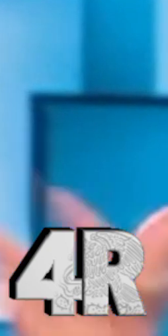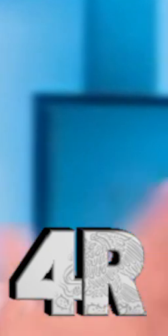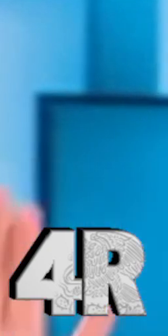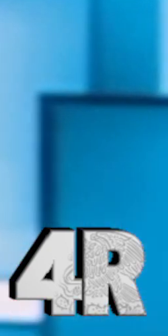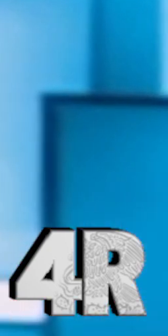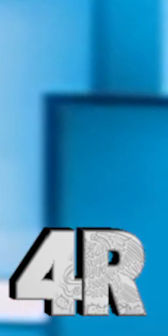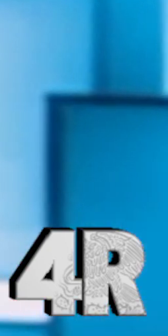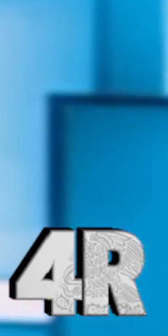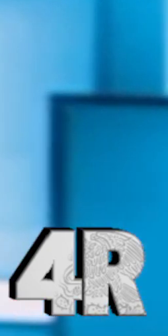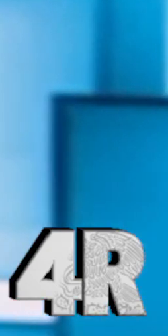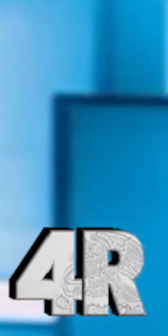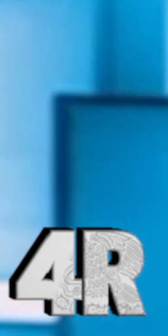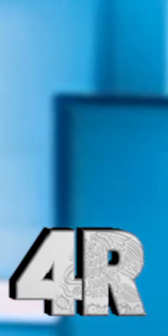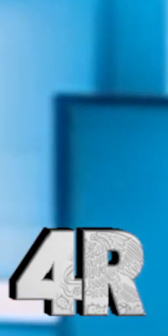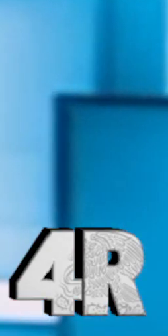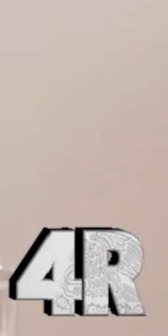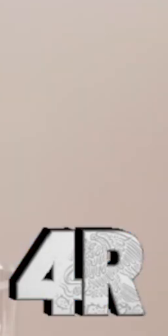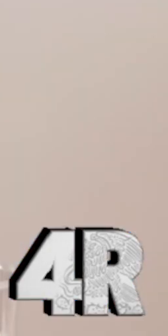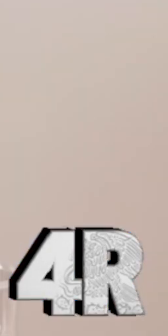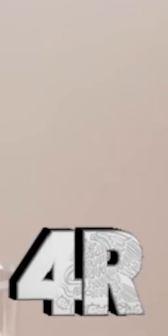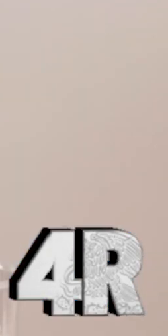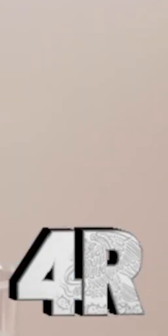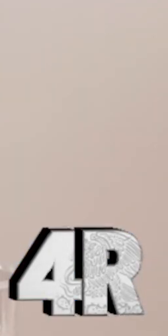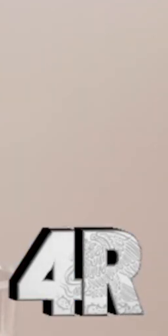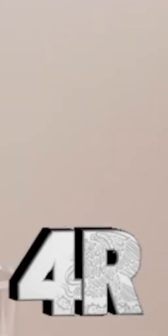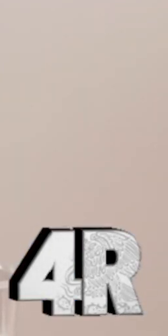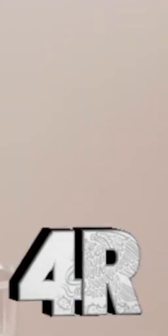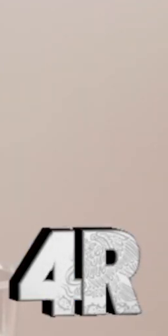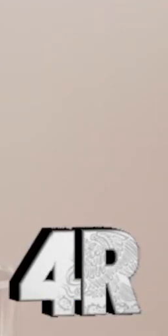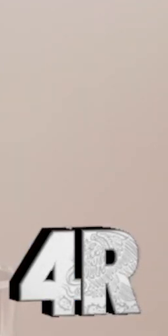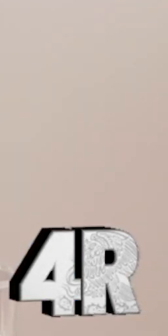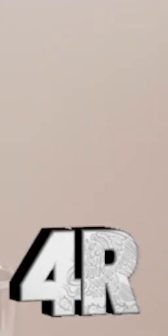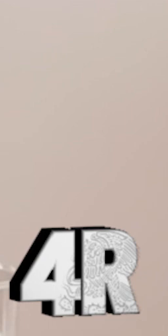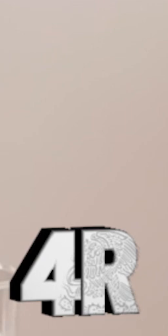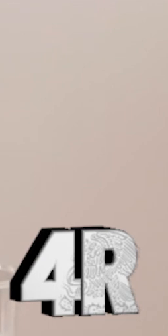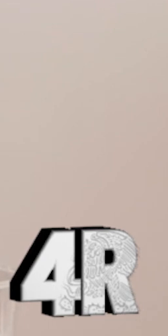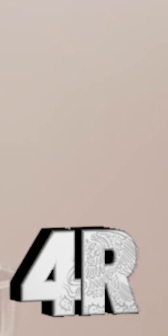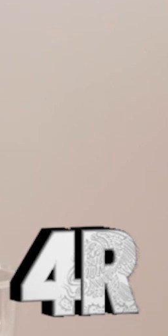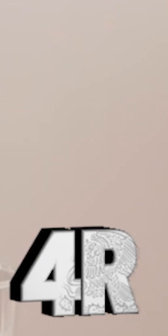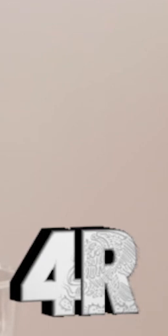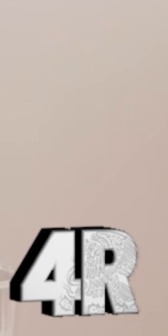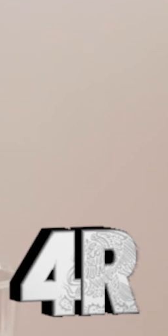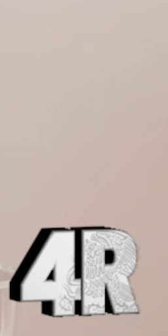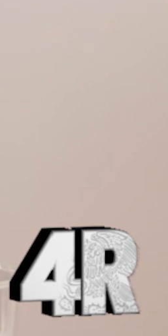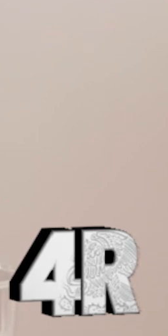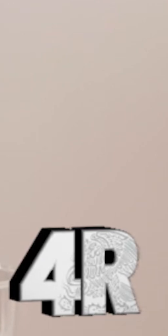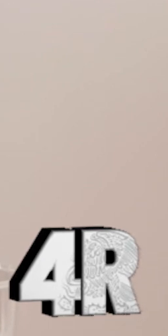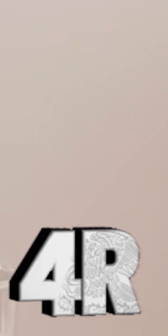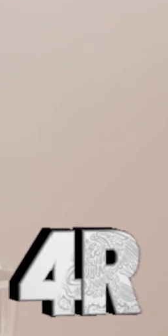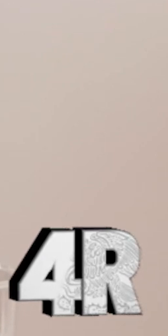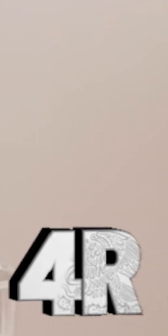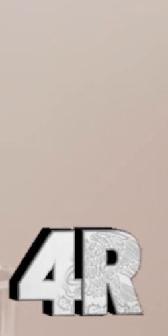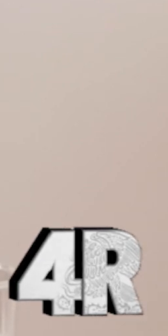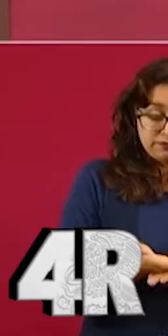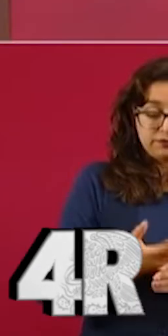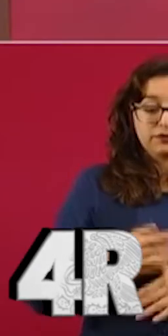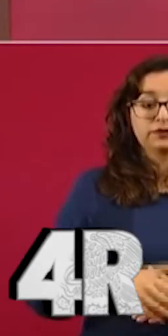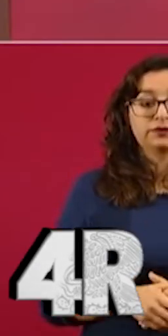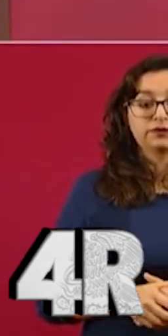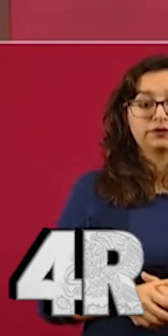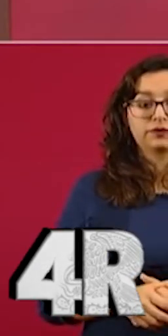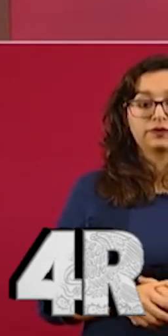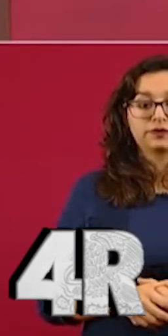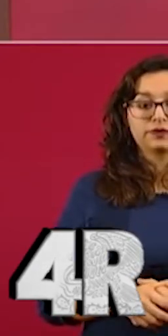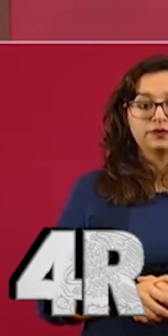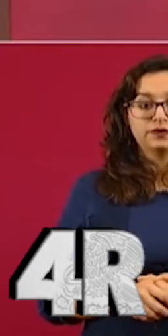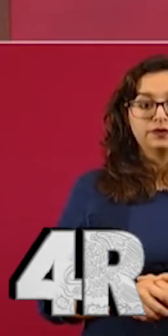ganado su título de periodista y como tal gracias a su trabajo se ha ganado un nombre dentro del periodismo en nuestro